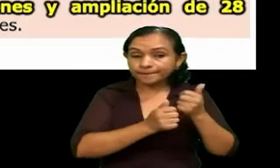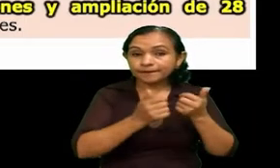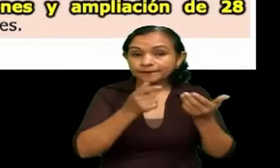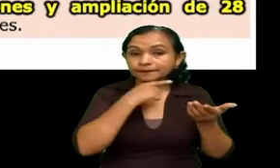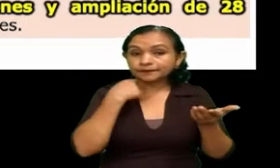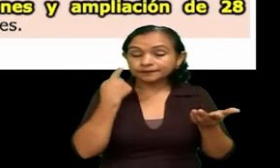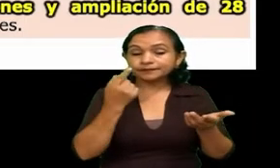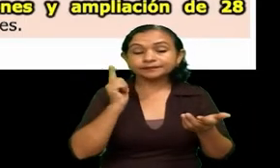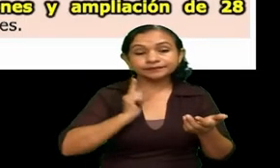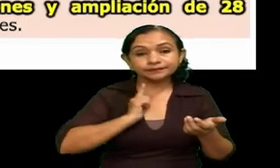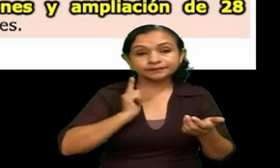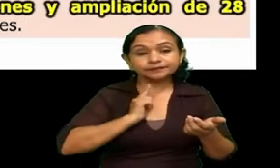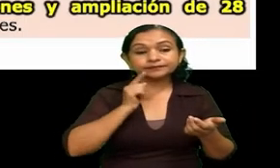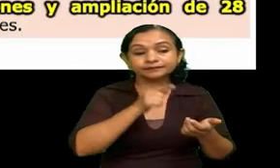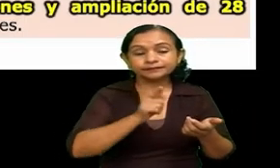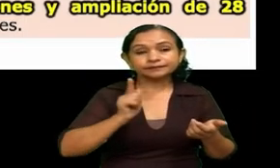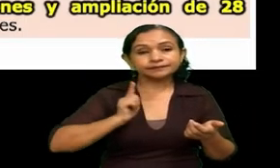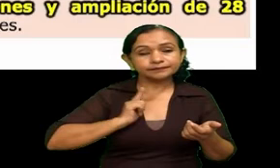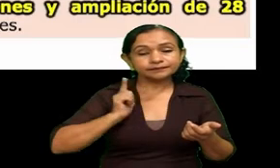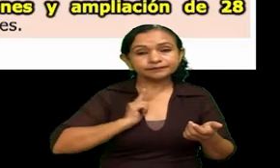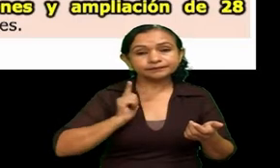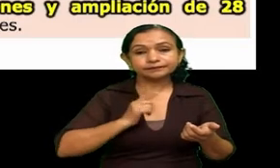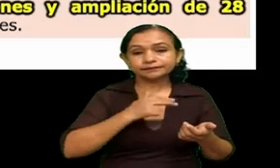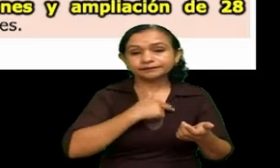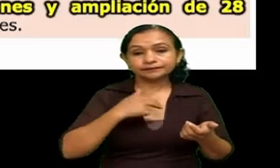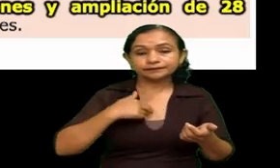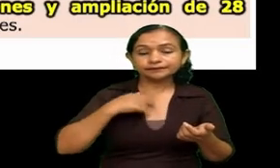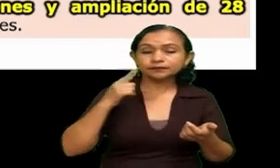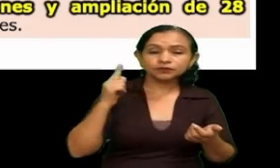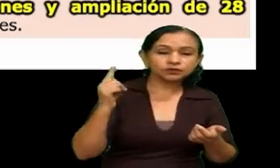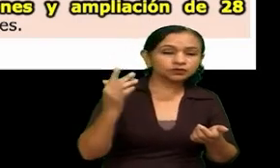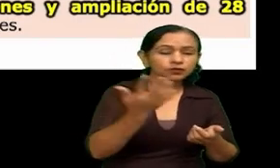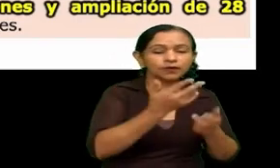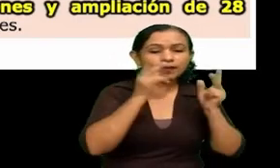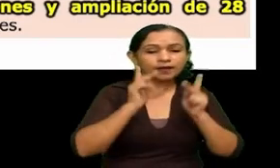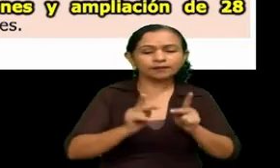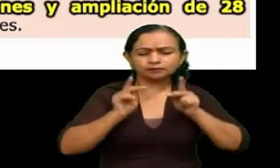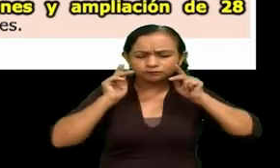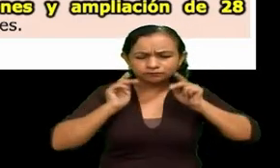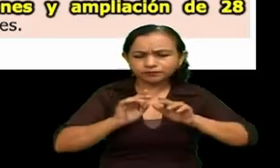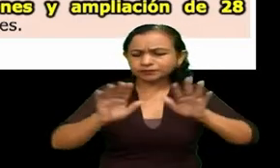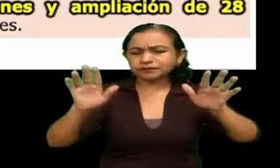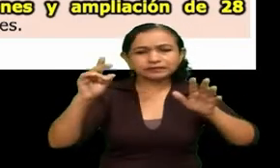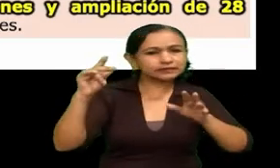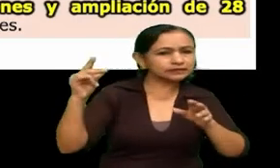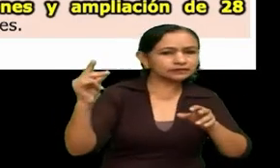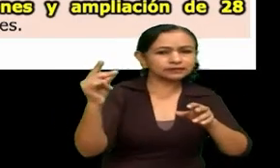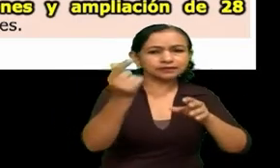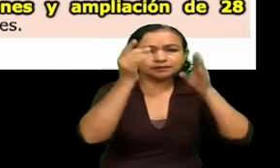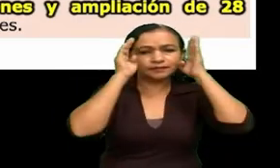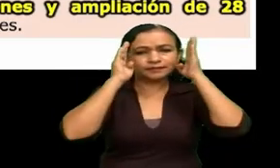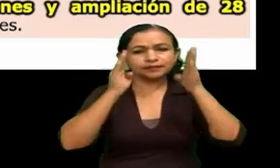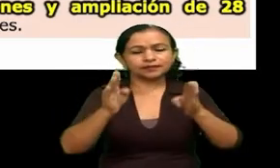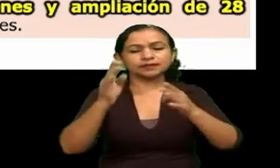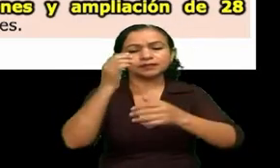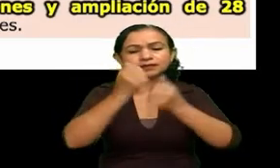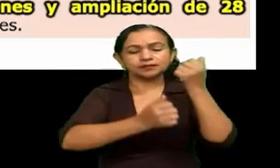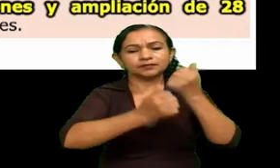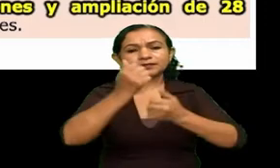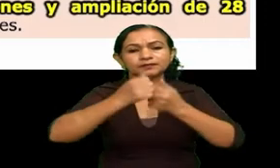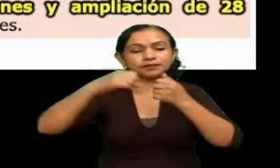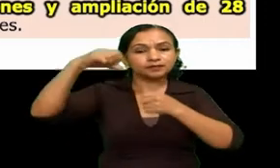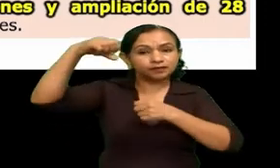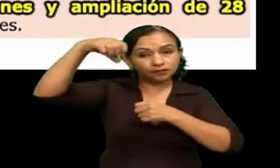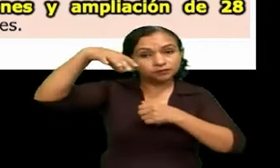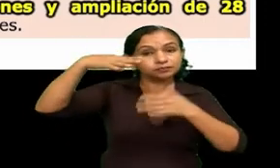que tengamos, tengamos y despleguemos todo el personal para que atienda de manera más rápida estas situaciones.